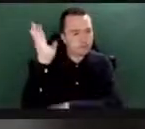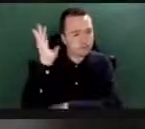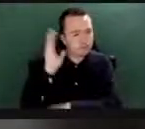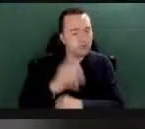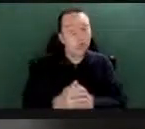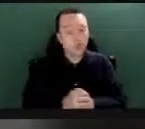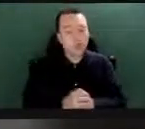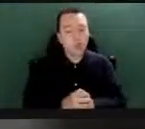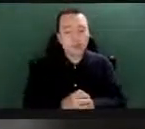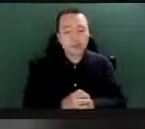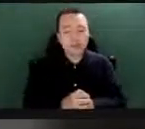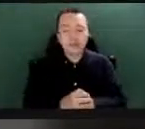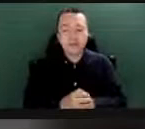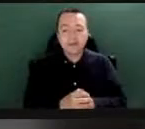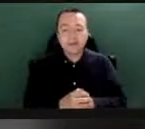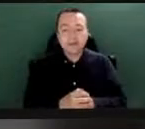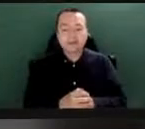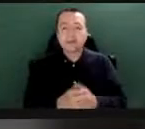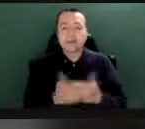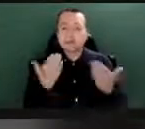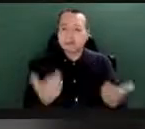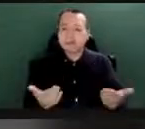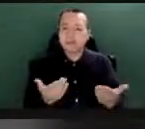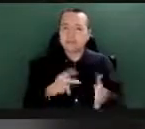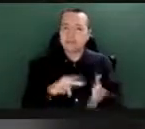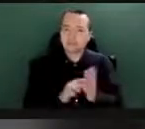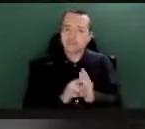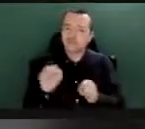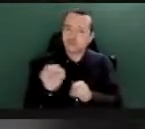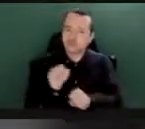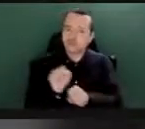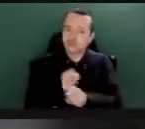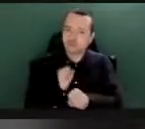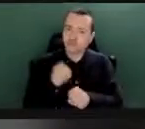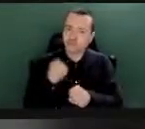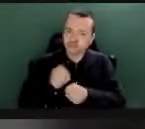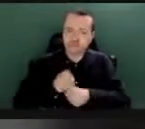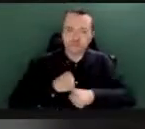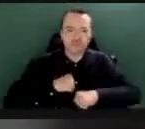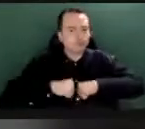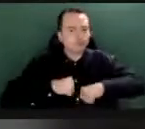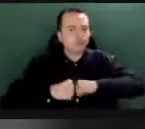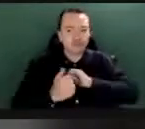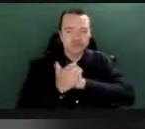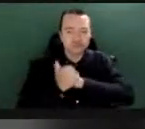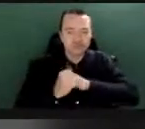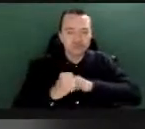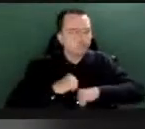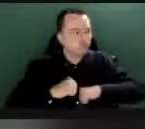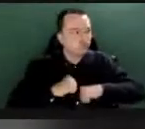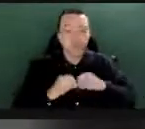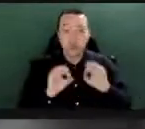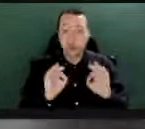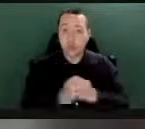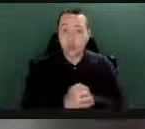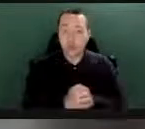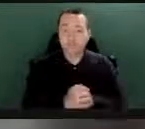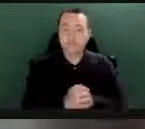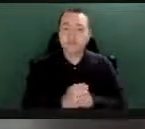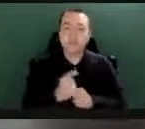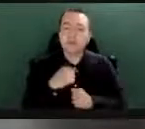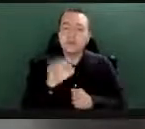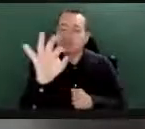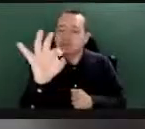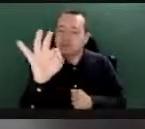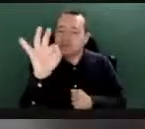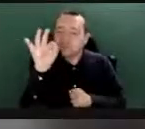de la excelencia con que se ha hecho el trabajo, de las competencias increíbles que se han traído, y yo quiero rescatar pues un par de puntos.